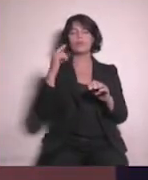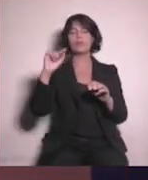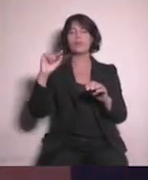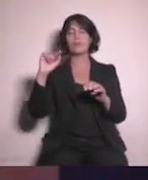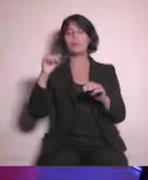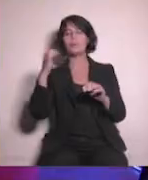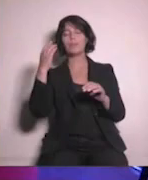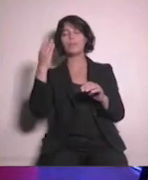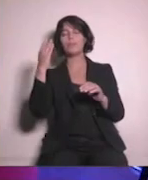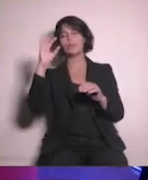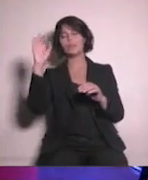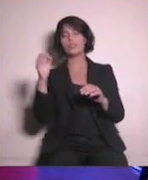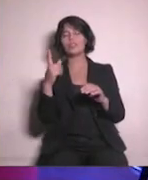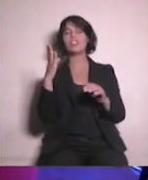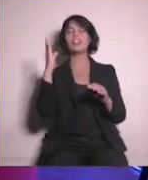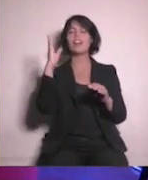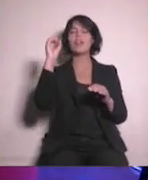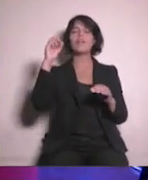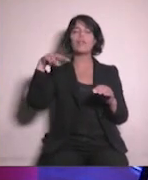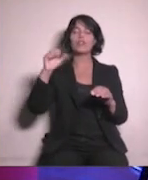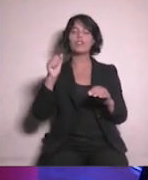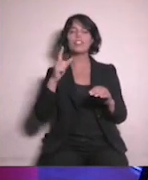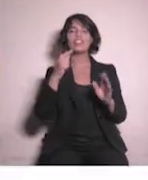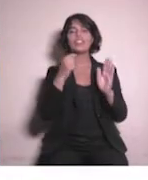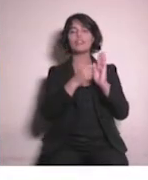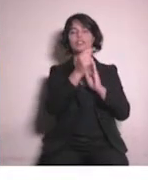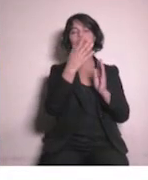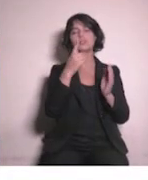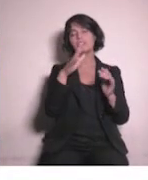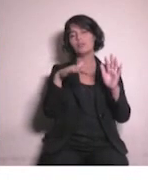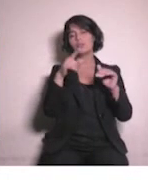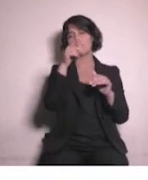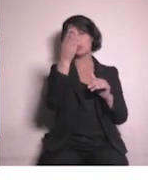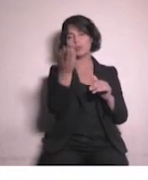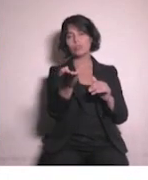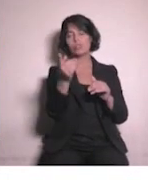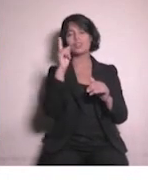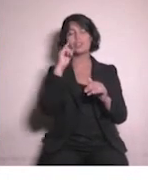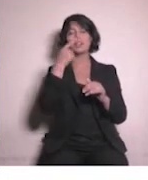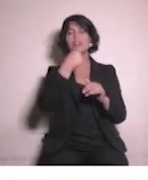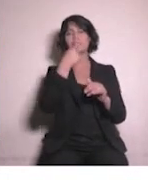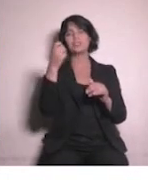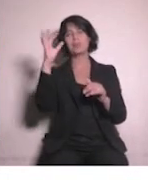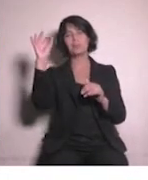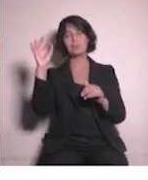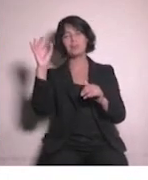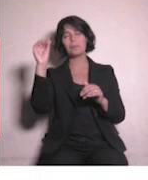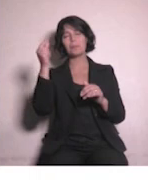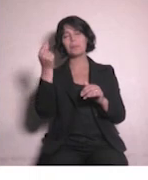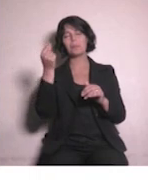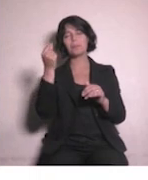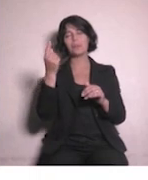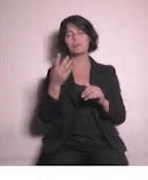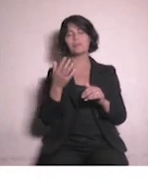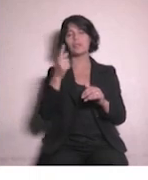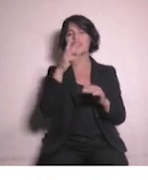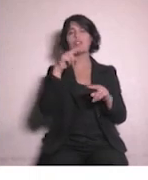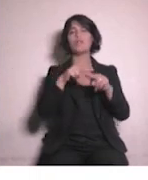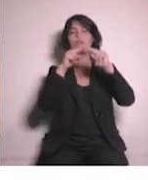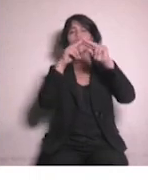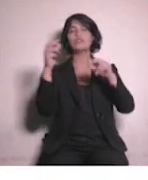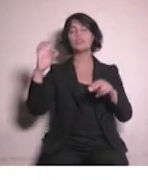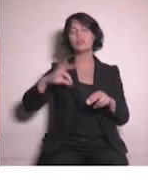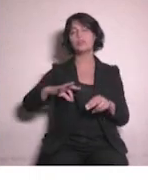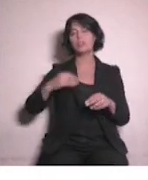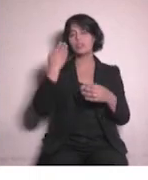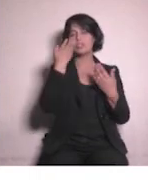bono de reconocimiento. Es decir, si usted en vez de poner los 100 pesos en el fondo de pensiones,